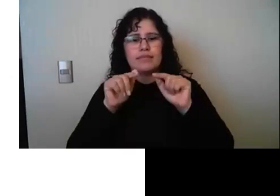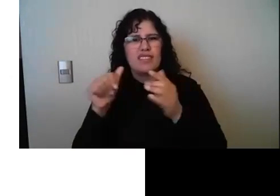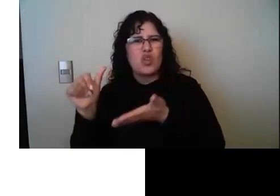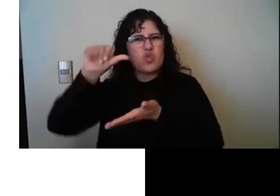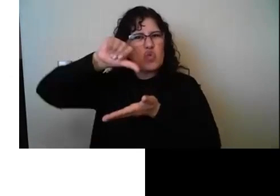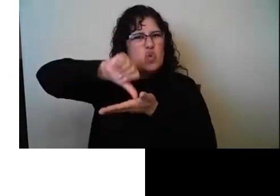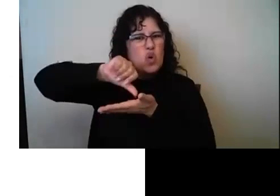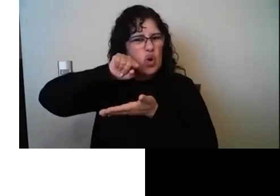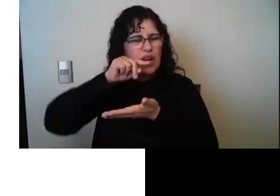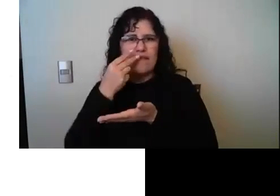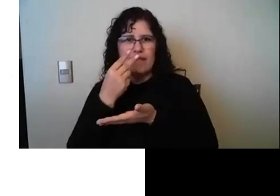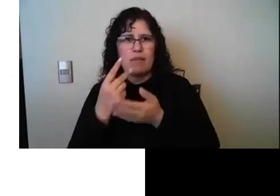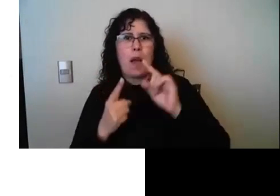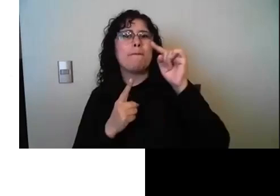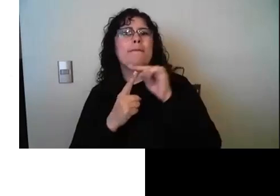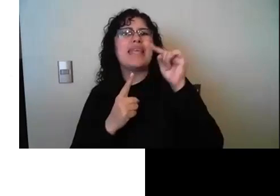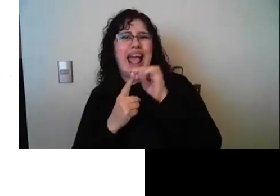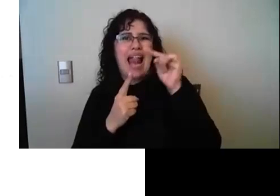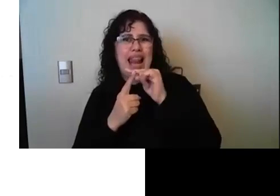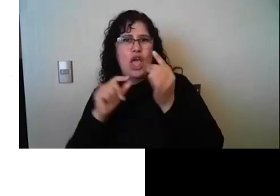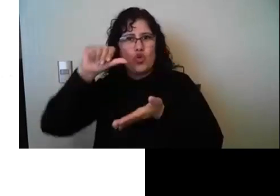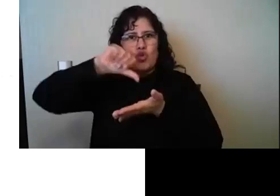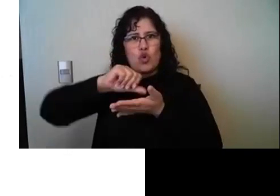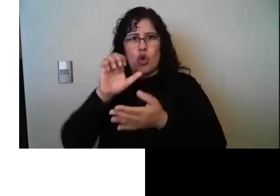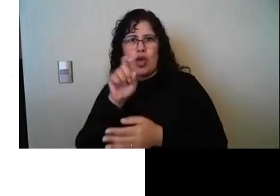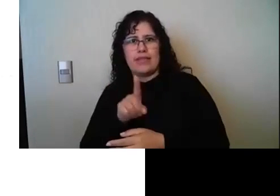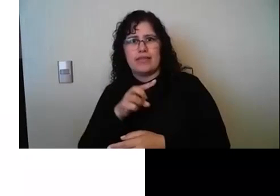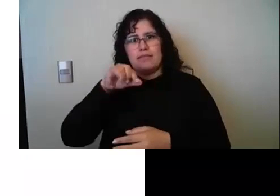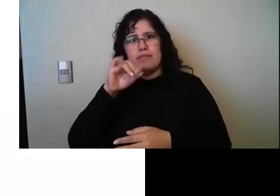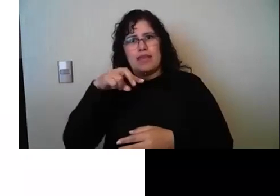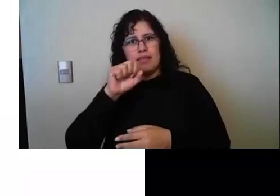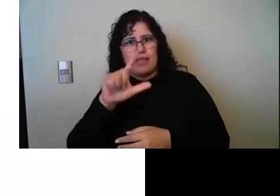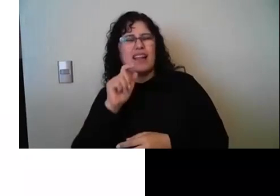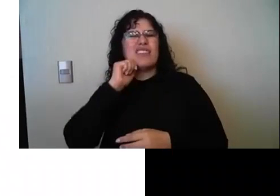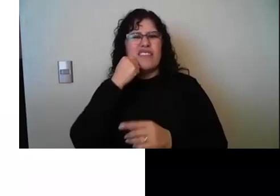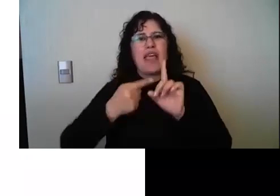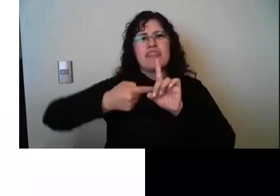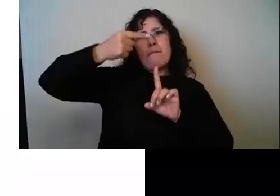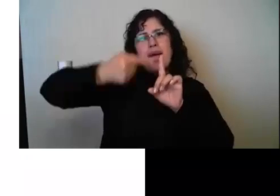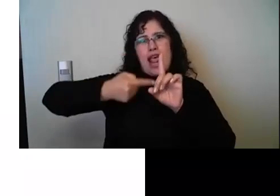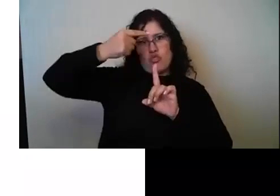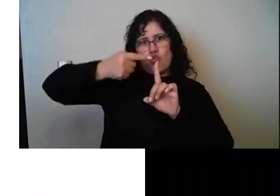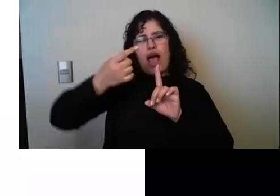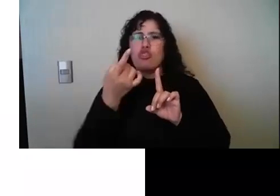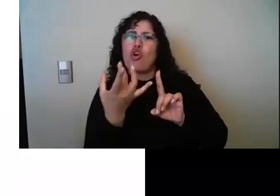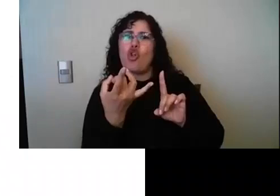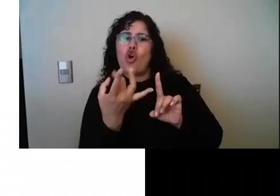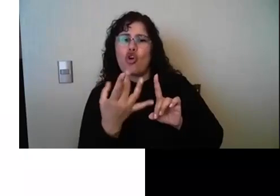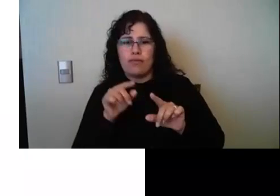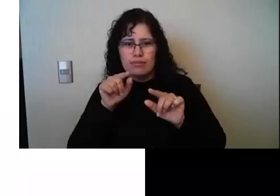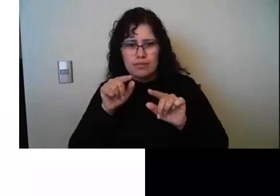núcleo espinal. Por tanto, estamos hablando principalmente de temperatura y dolor. Fíjense que cruza la línea media